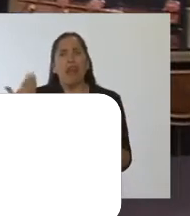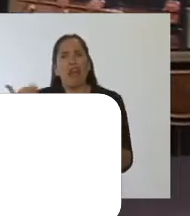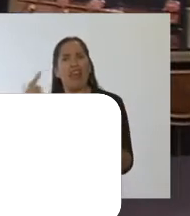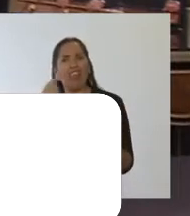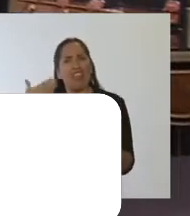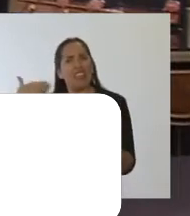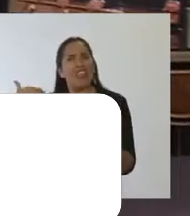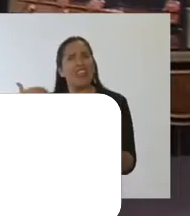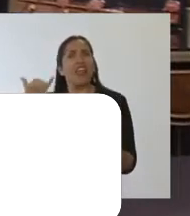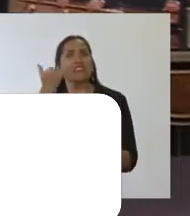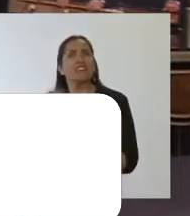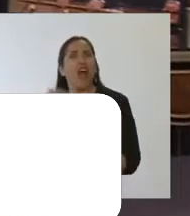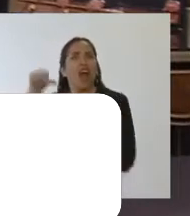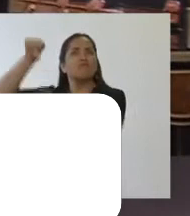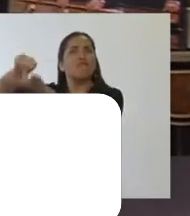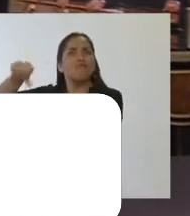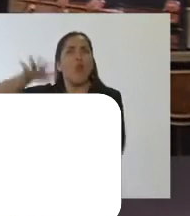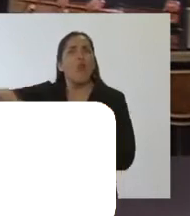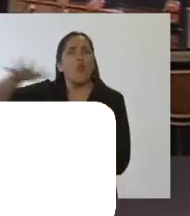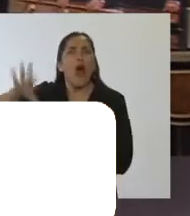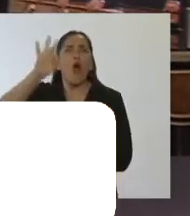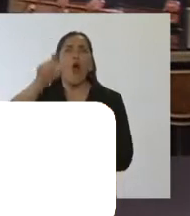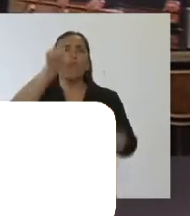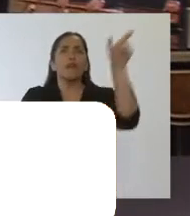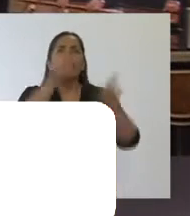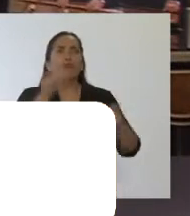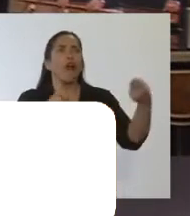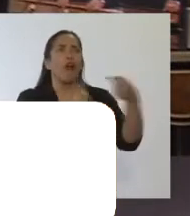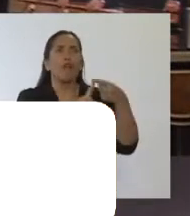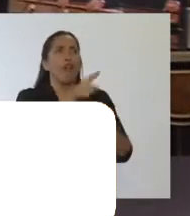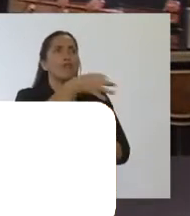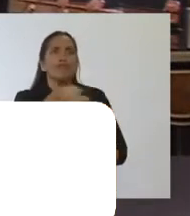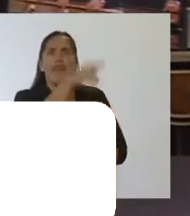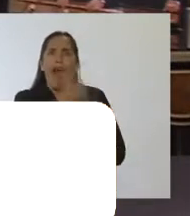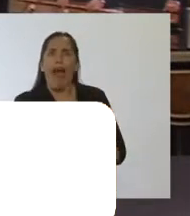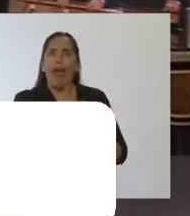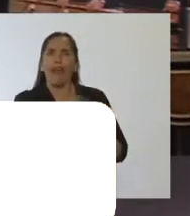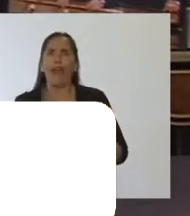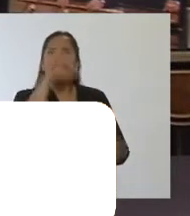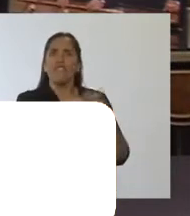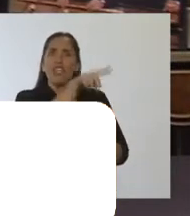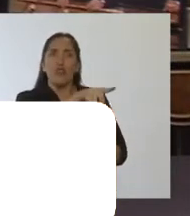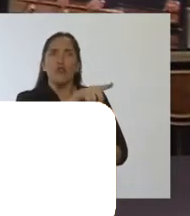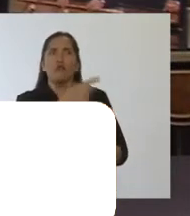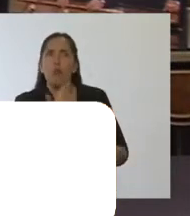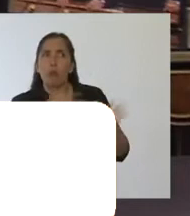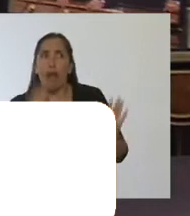hayan estado en zonas afectadas o en contacto con casos confirmados o probables de